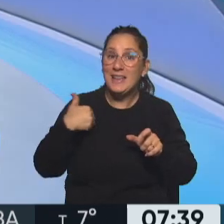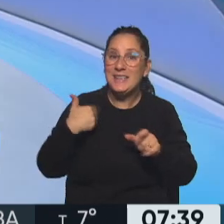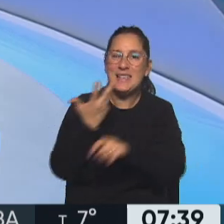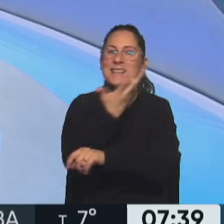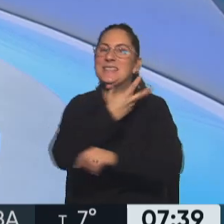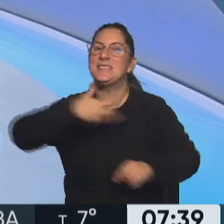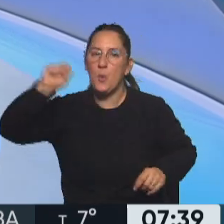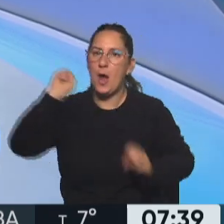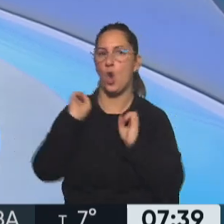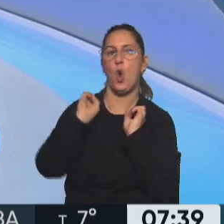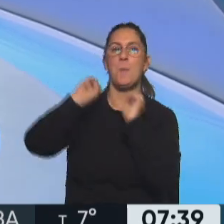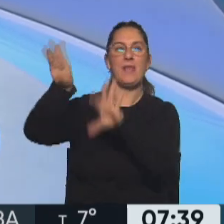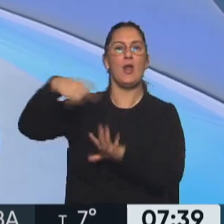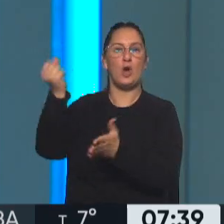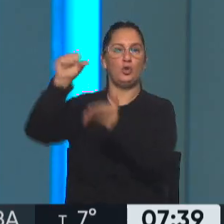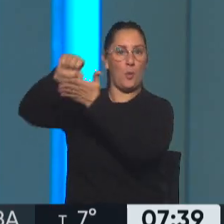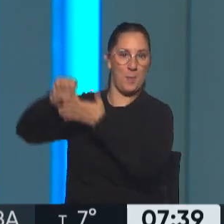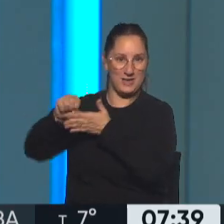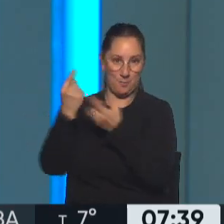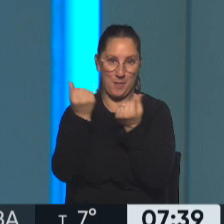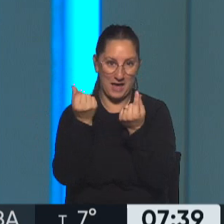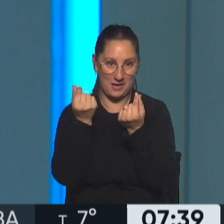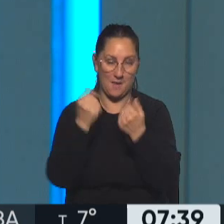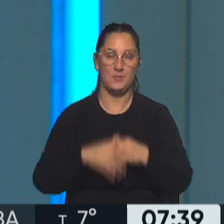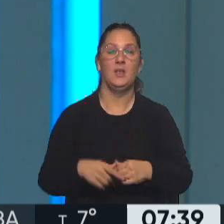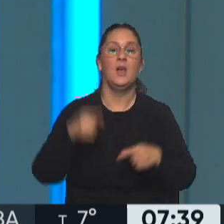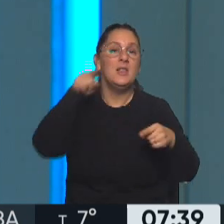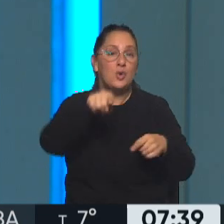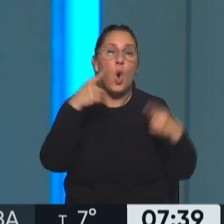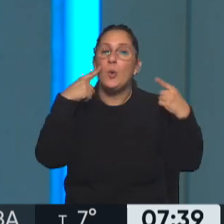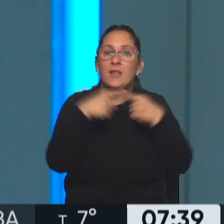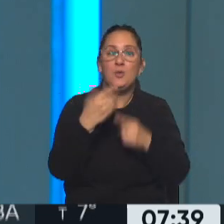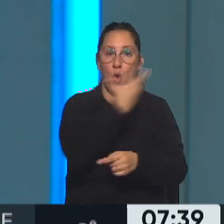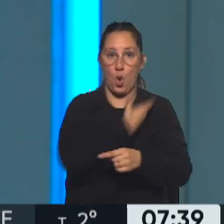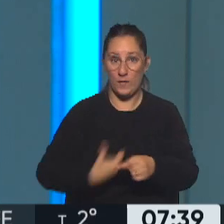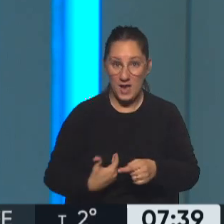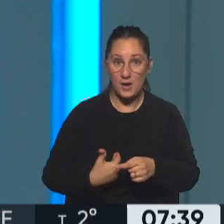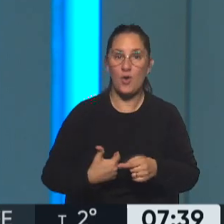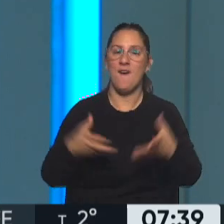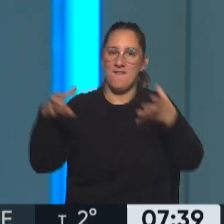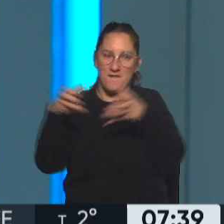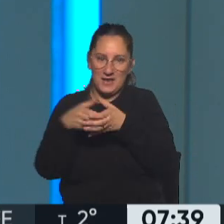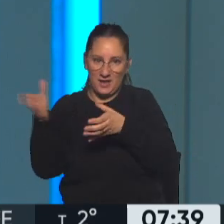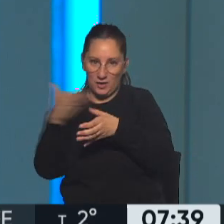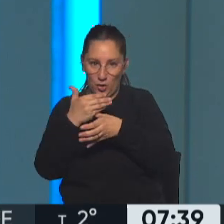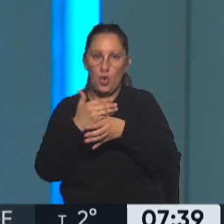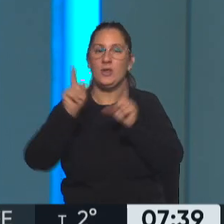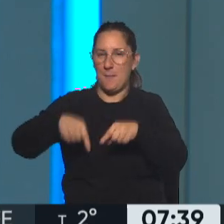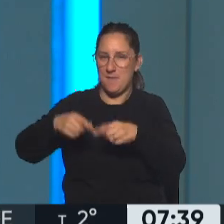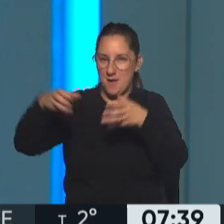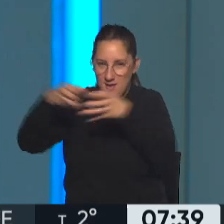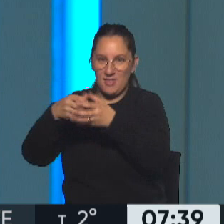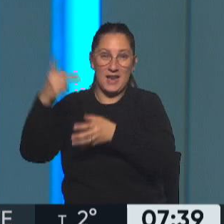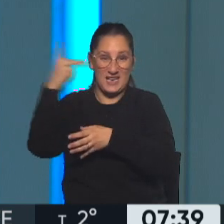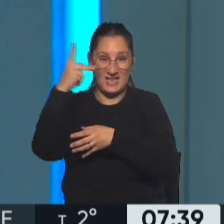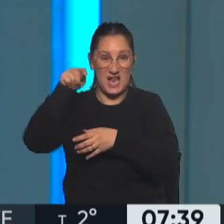que giraron fondos al exterior. El objetivo del Gobierno Nacional, del Frente de Todos y del kirchnerismo,